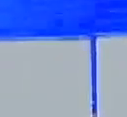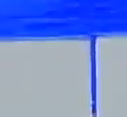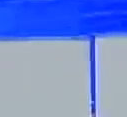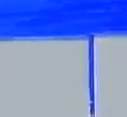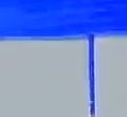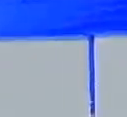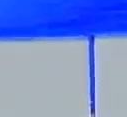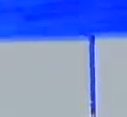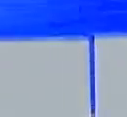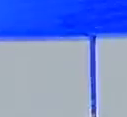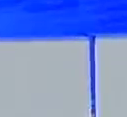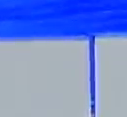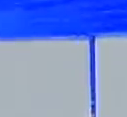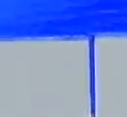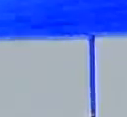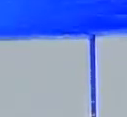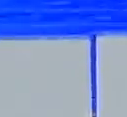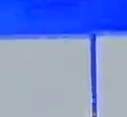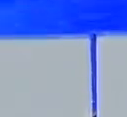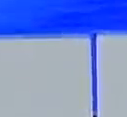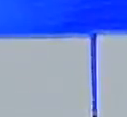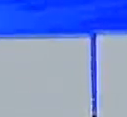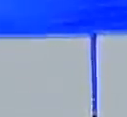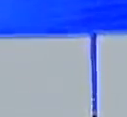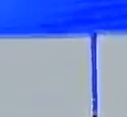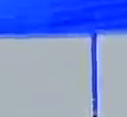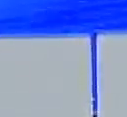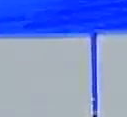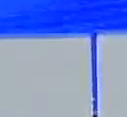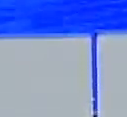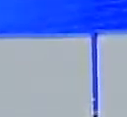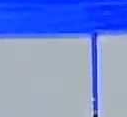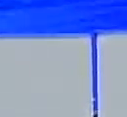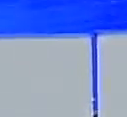organización que le acompaña en su comitiva.